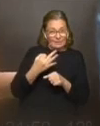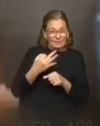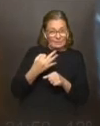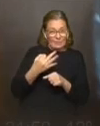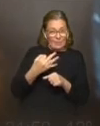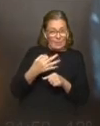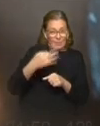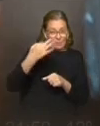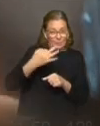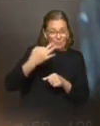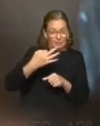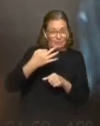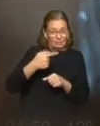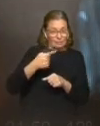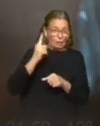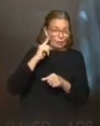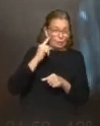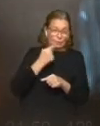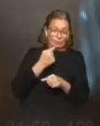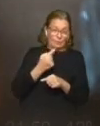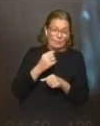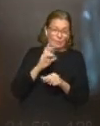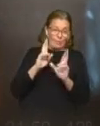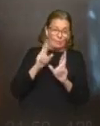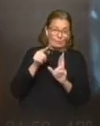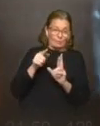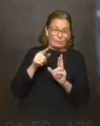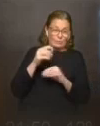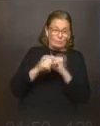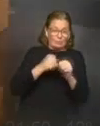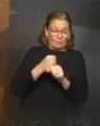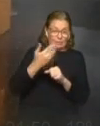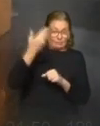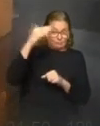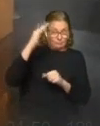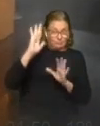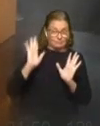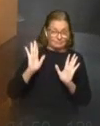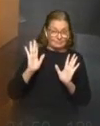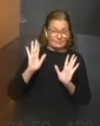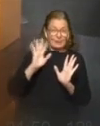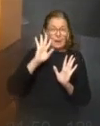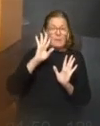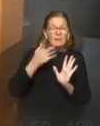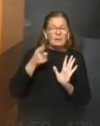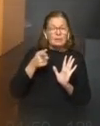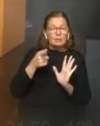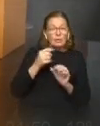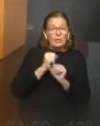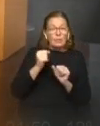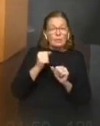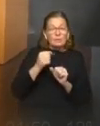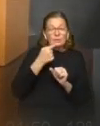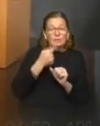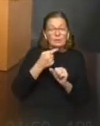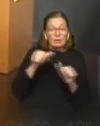madura, ¿no? Yo los escucho y digo, pa, ojalá yo esa edad hubiera sido así de madura que como son ellos. Capaz que después ellos hacen autocrítica sobre